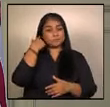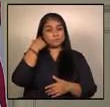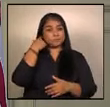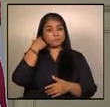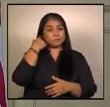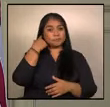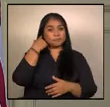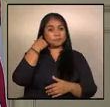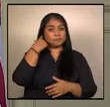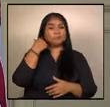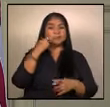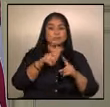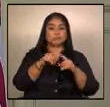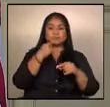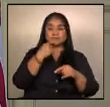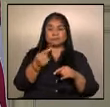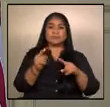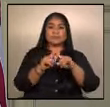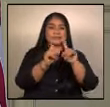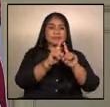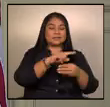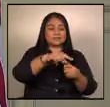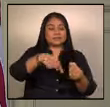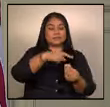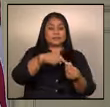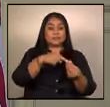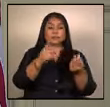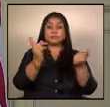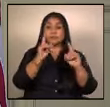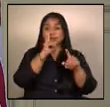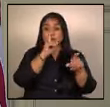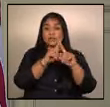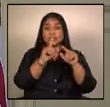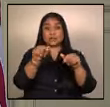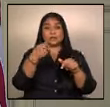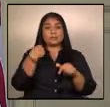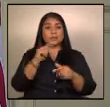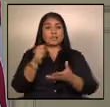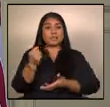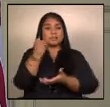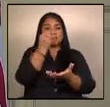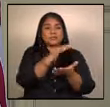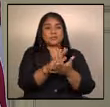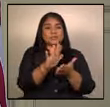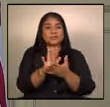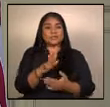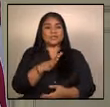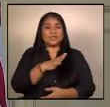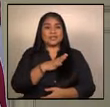prosperidades de familias. Sin embargo, para que las inversiones tengan